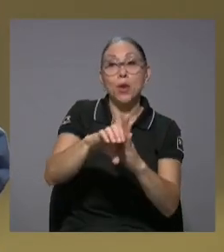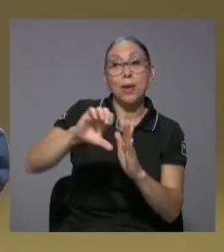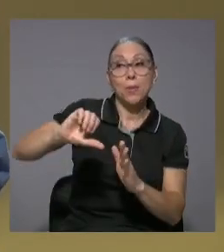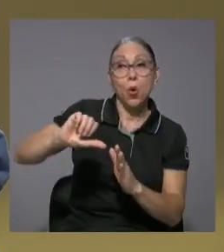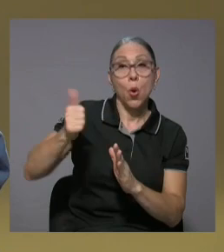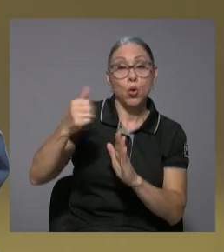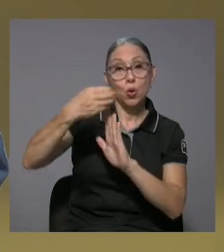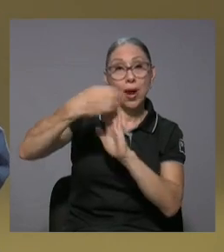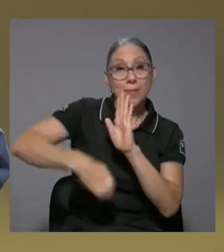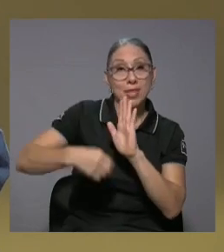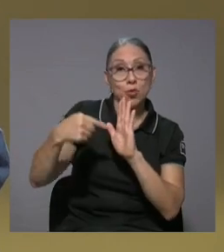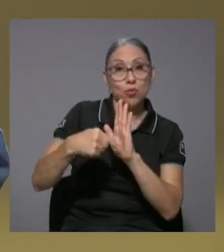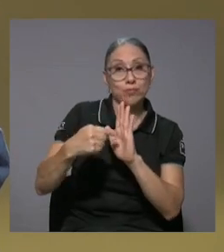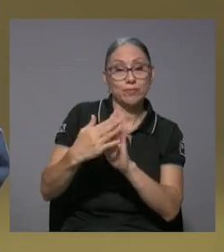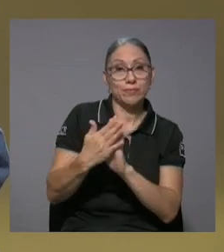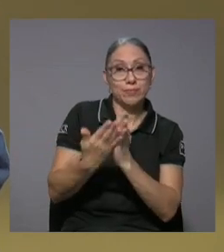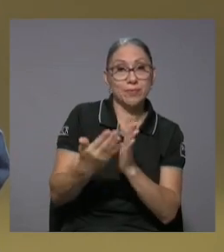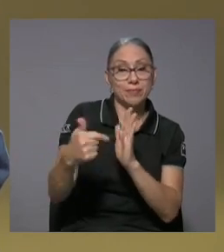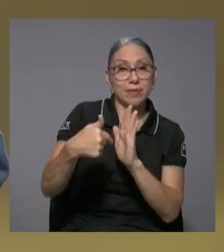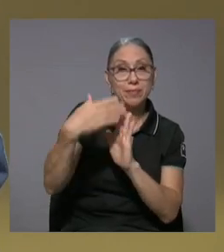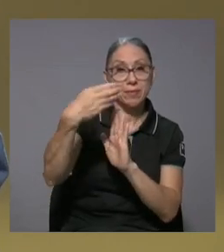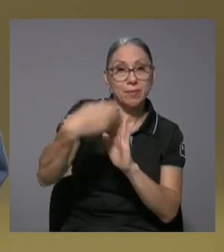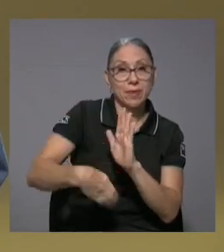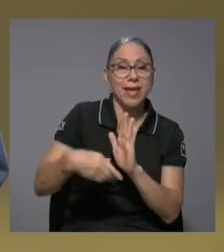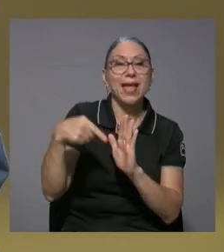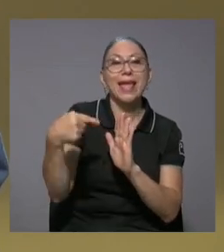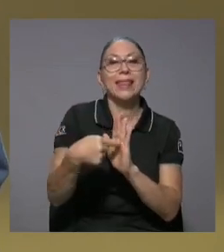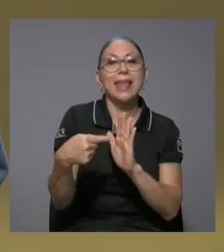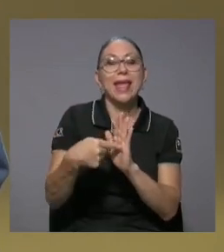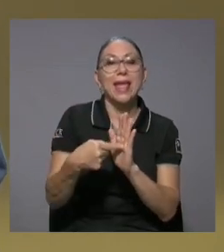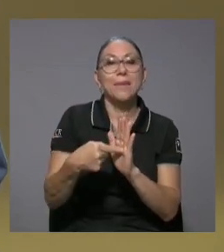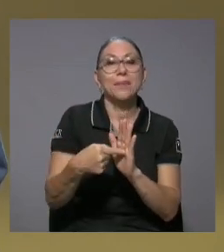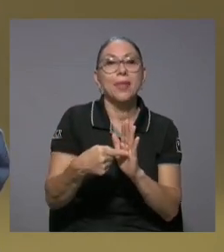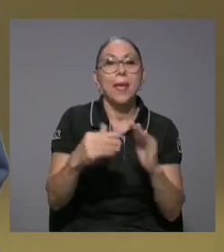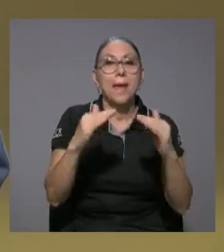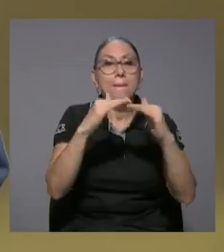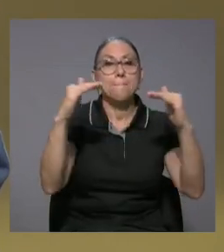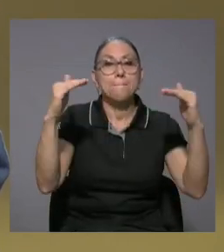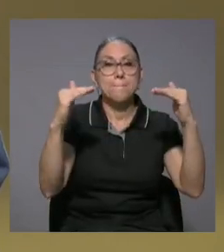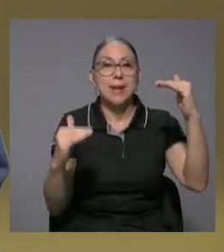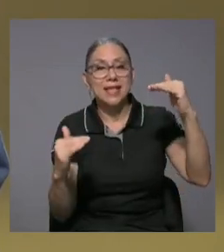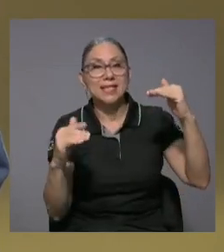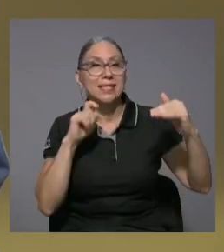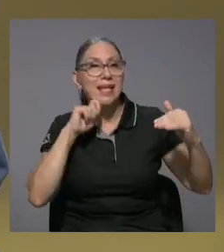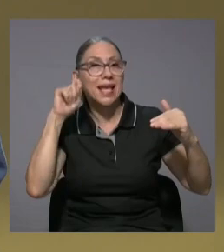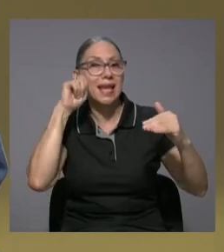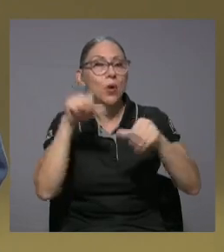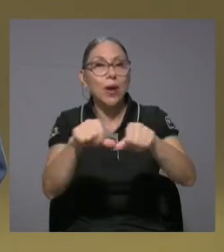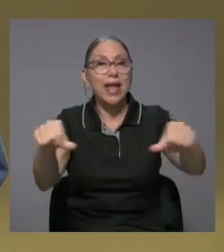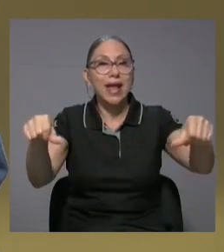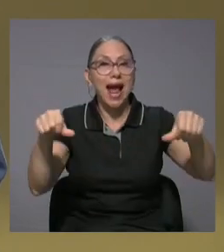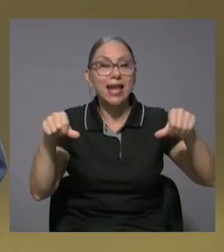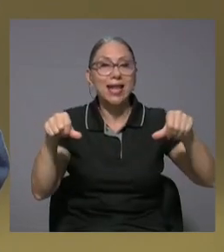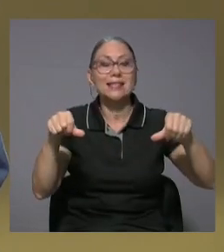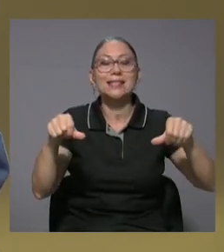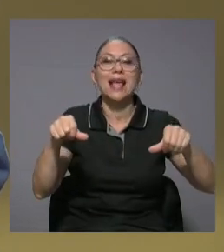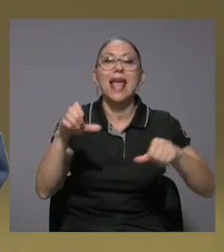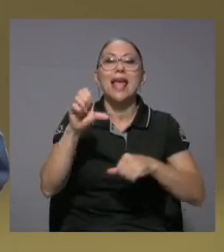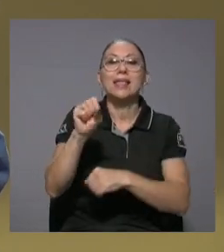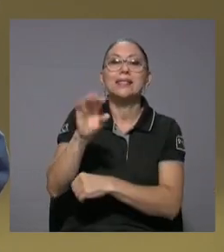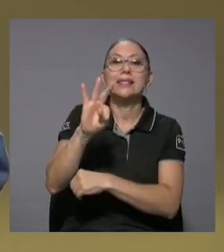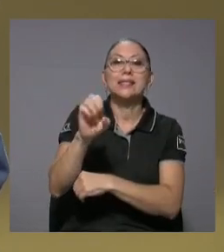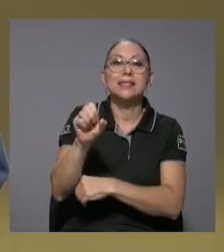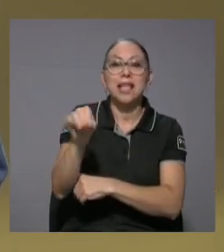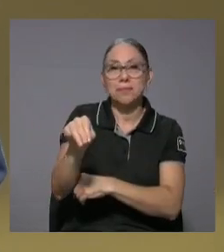informe este año contiene, que es el de brechas de género en áreas STEM, STEM, ¿verdad? Las dificultades que tenemos